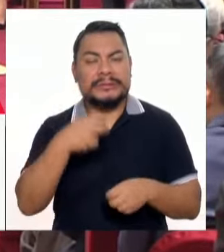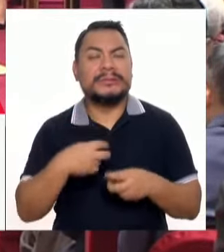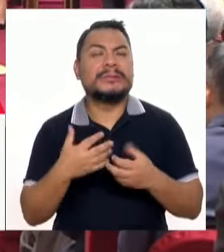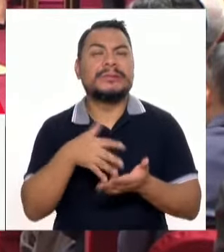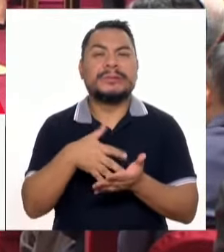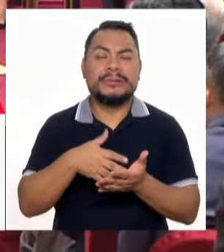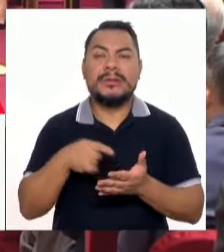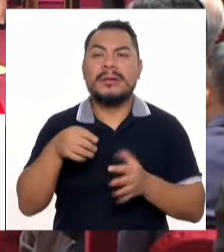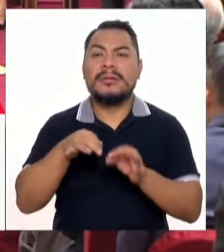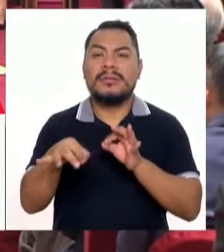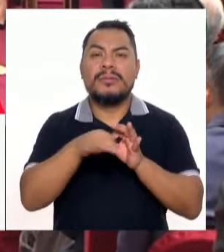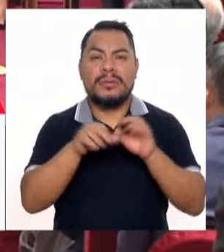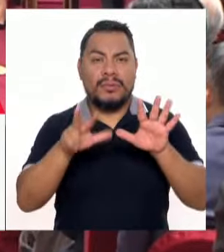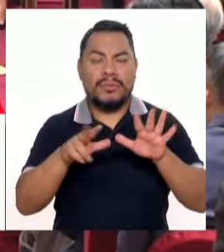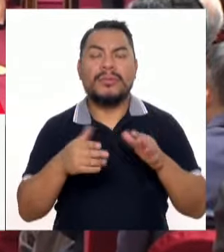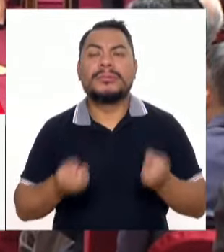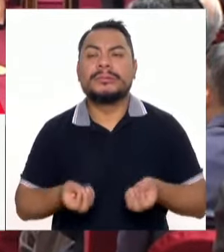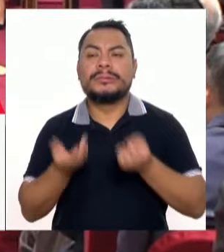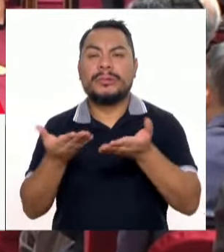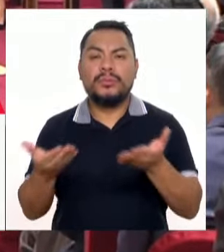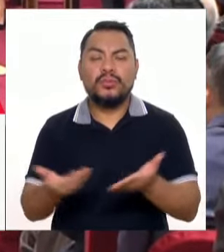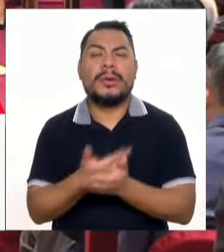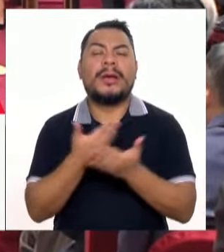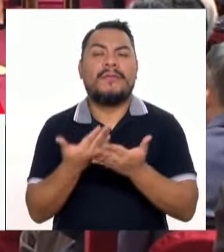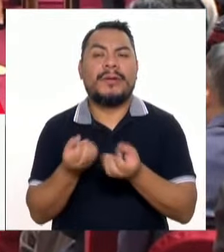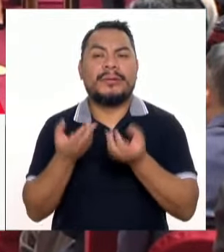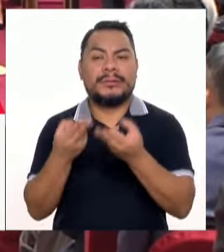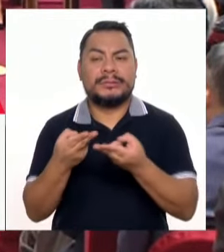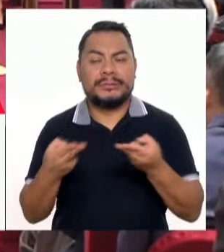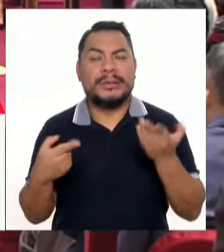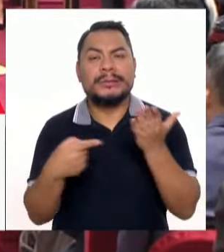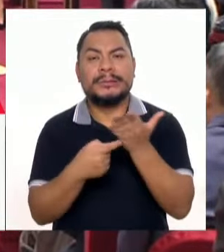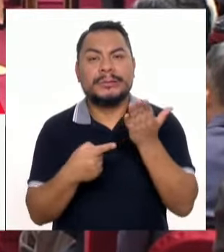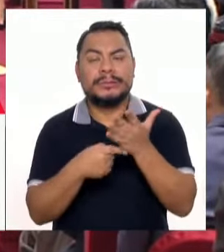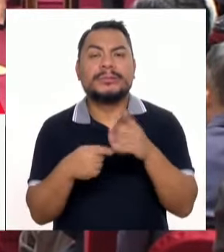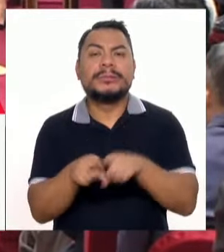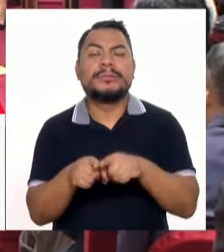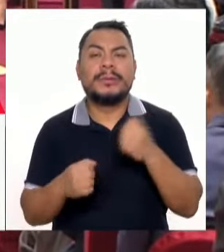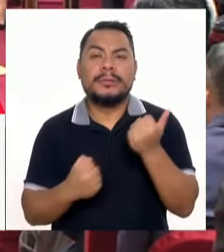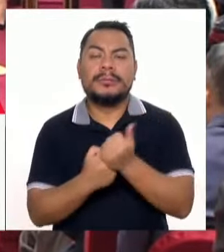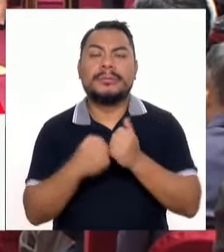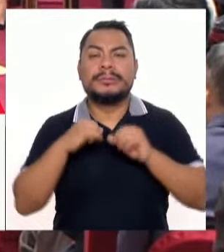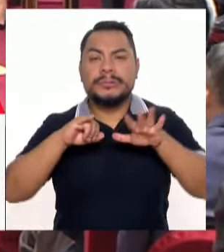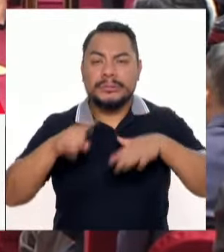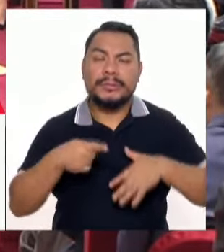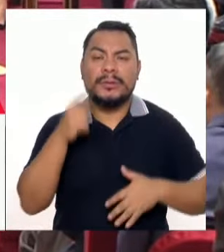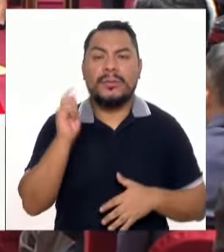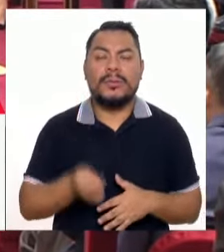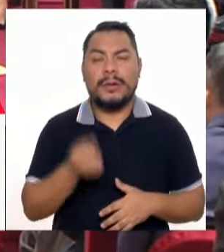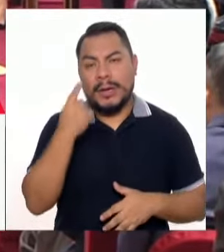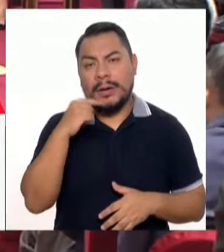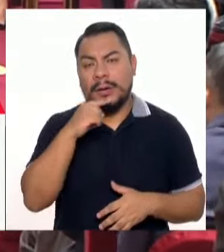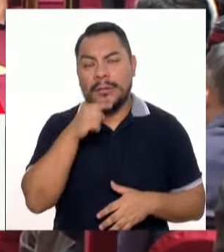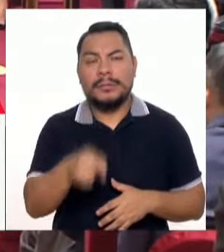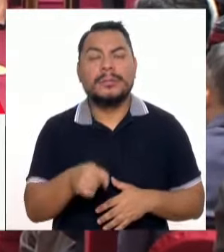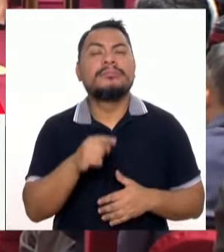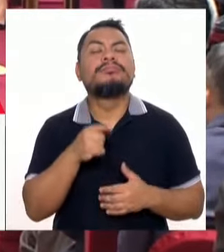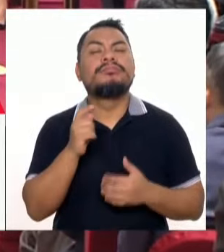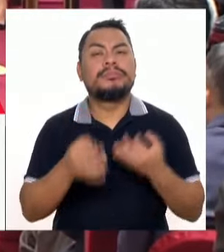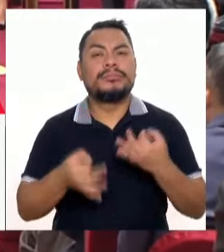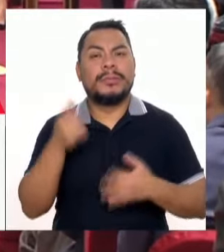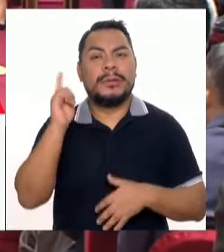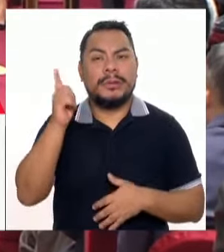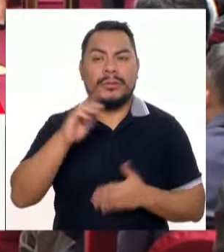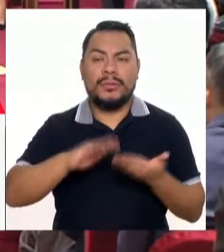regiones, con entrega de nuevas herramientas tecnológicas y el apoyo a 6.000 jueces y juezas de paz que son líderes